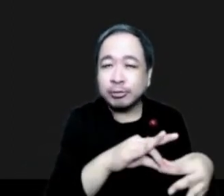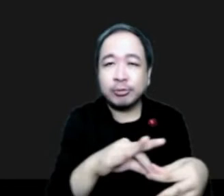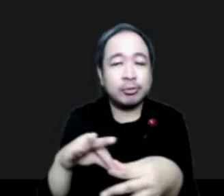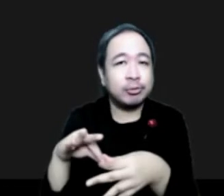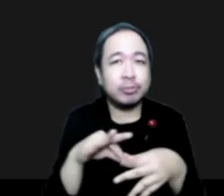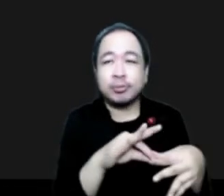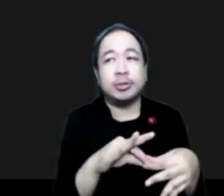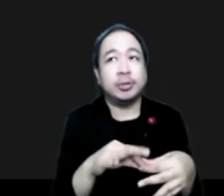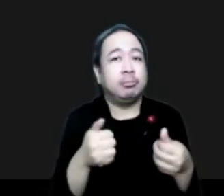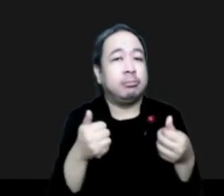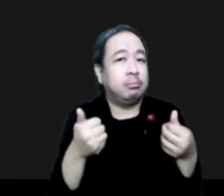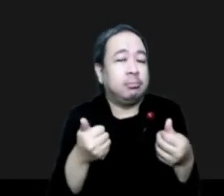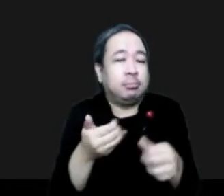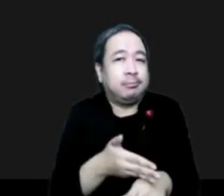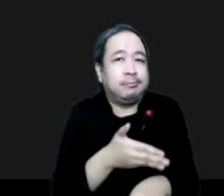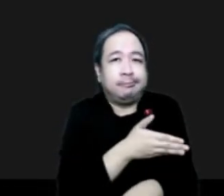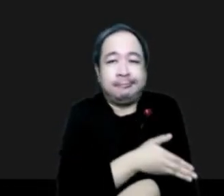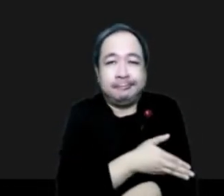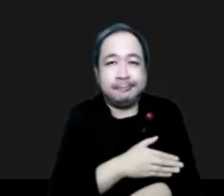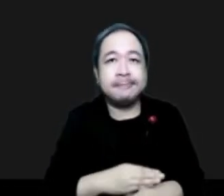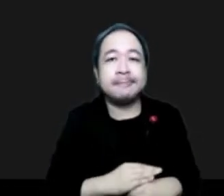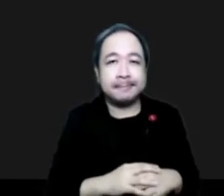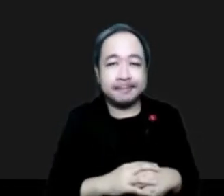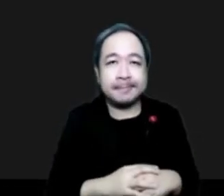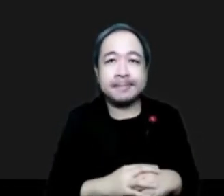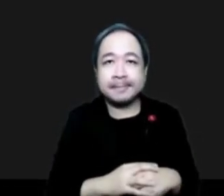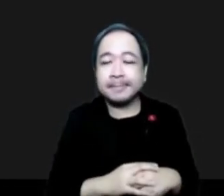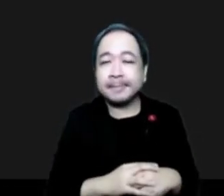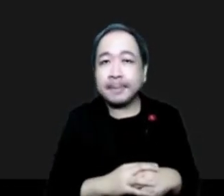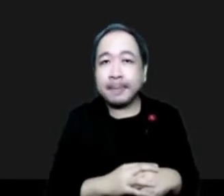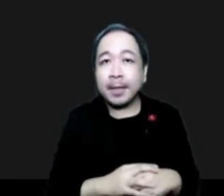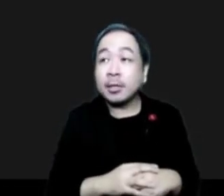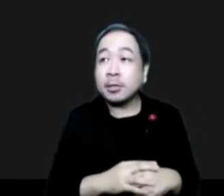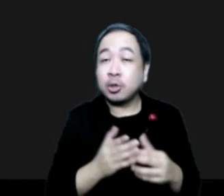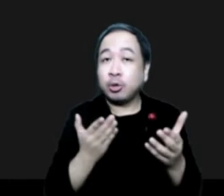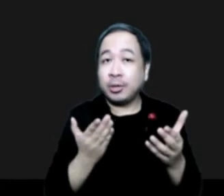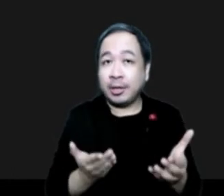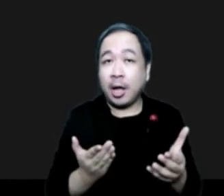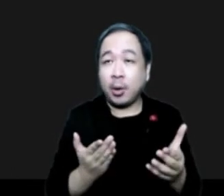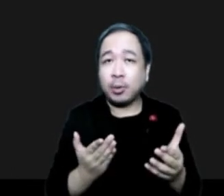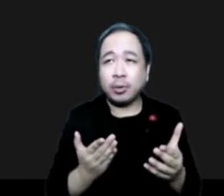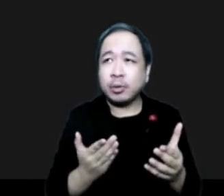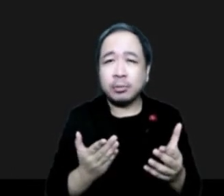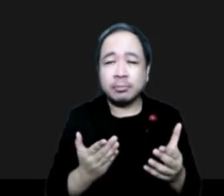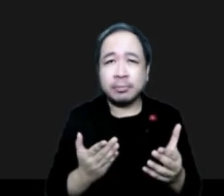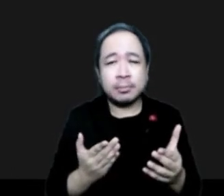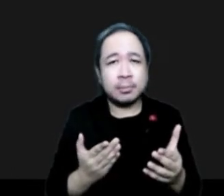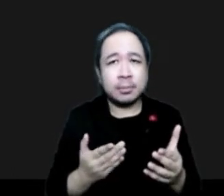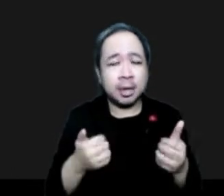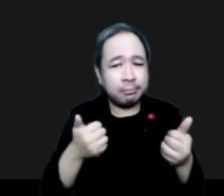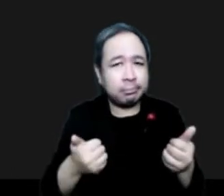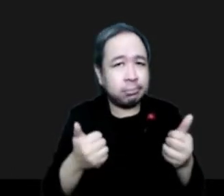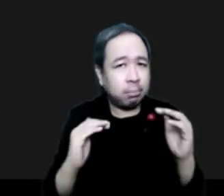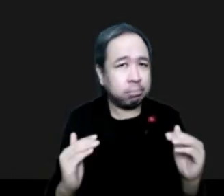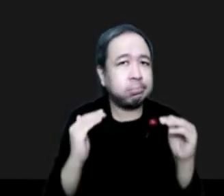países, lo que ha hecho más eficiente el uso de los recursos, ya que en lugar de contar con seis sistemas